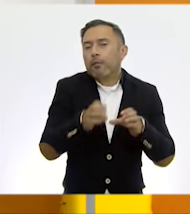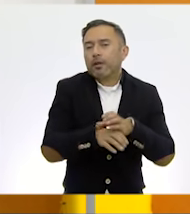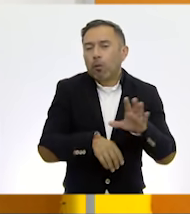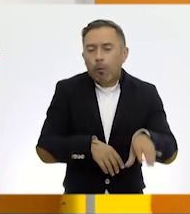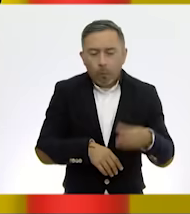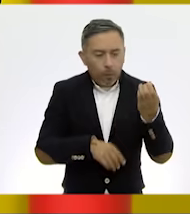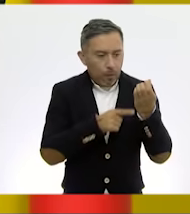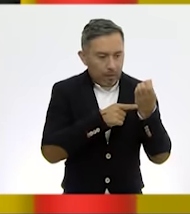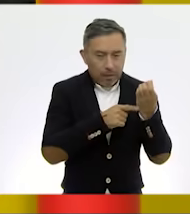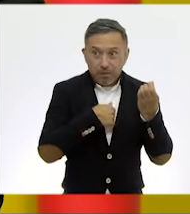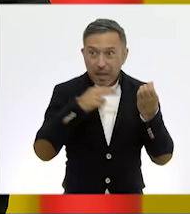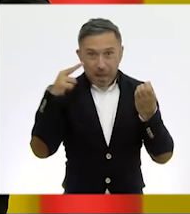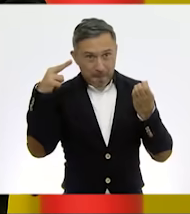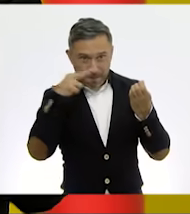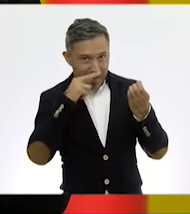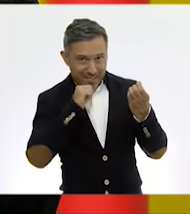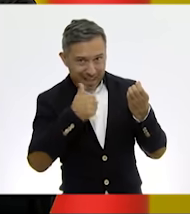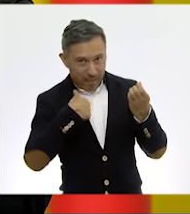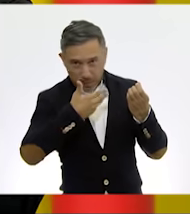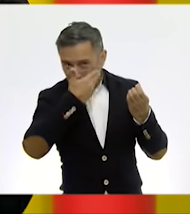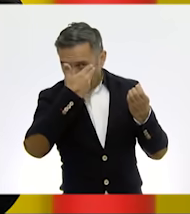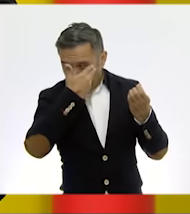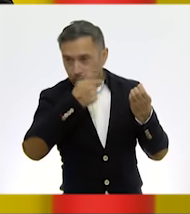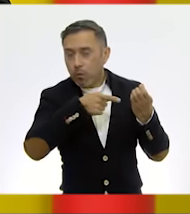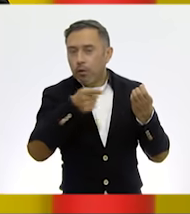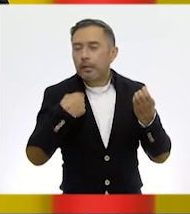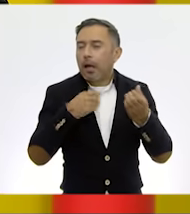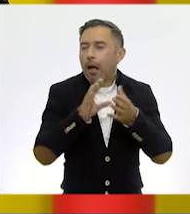de qué se trata. Muy bien. No veas, voy a mostrar a las niñas y a los niños.